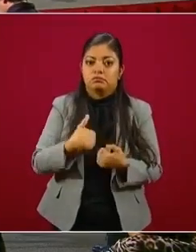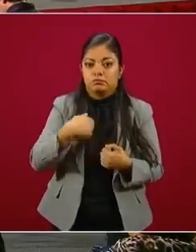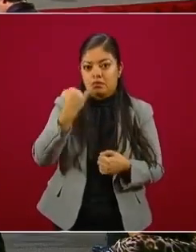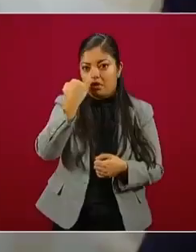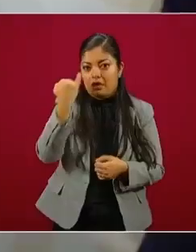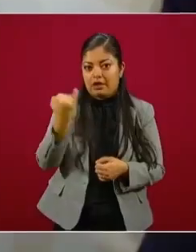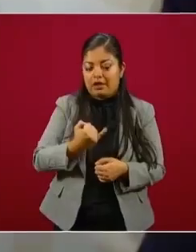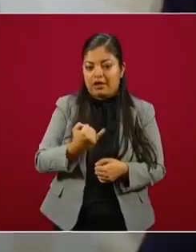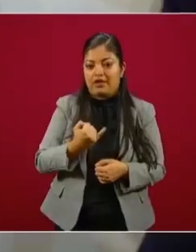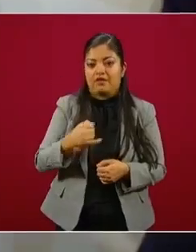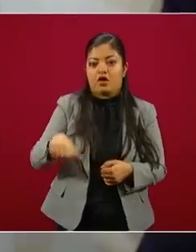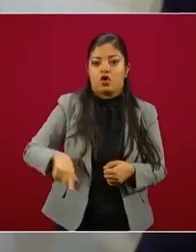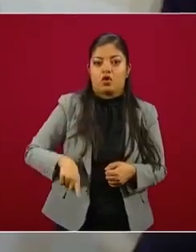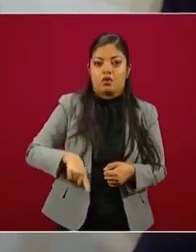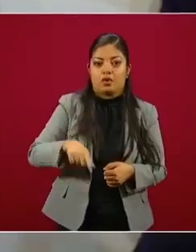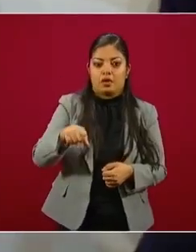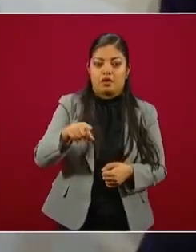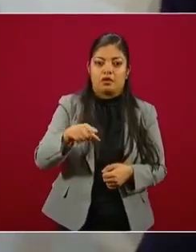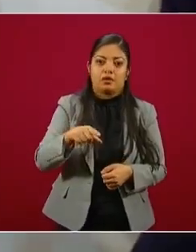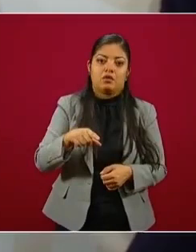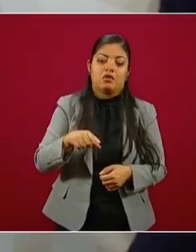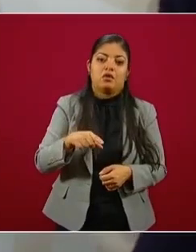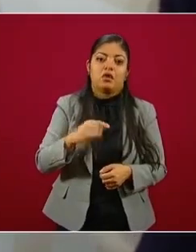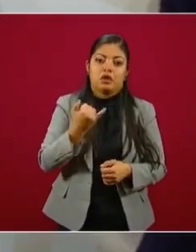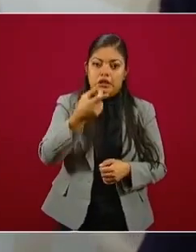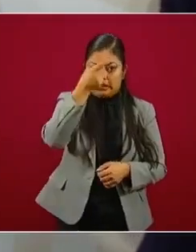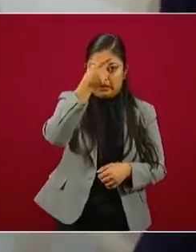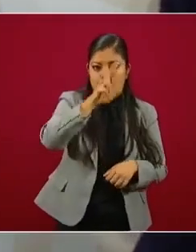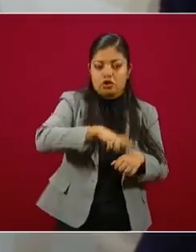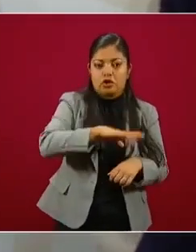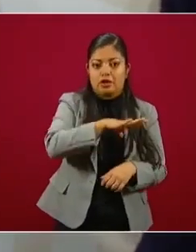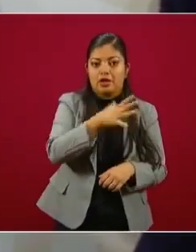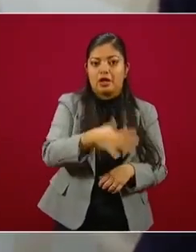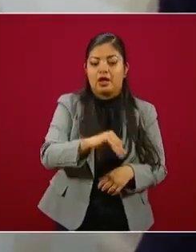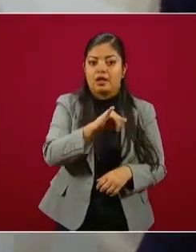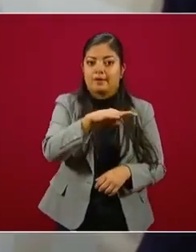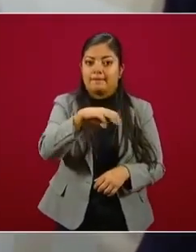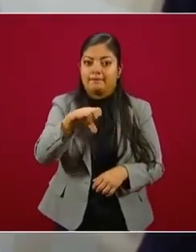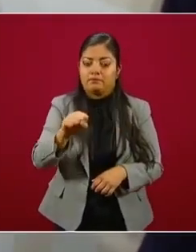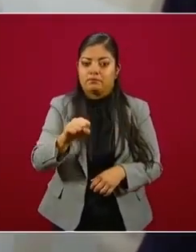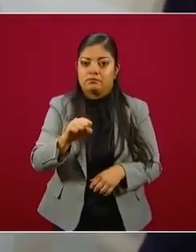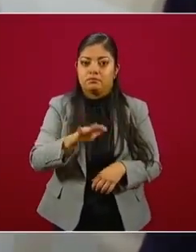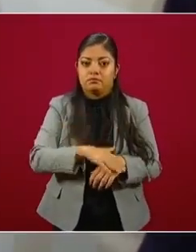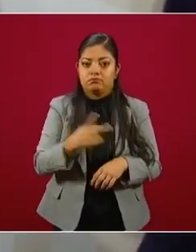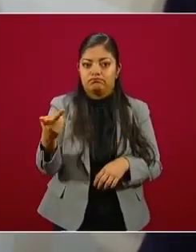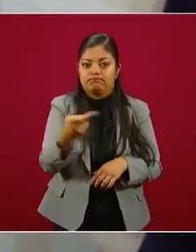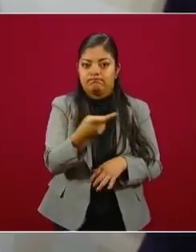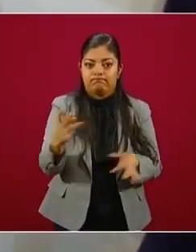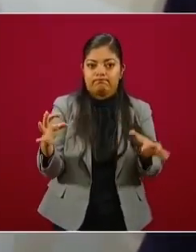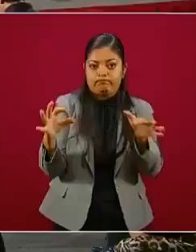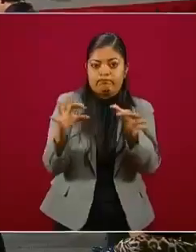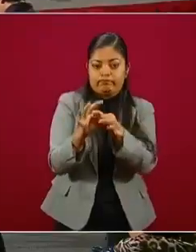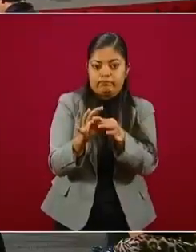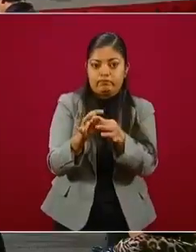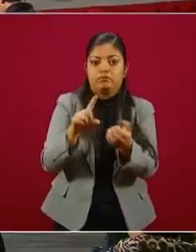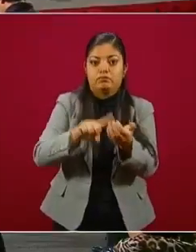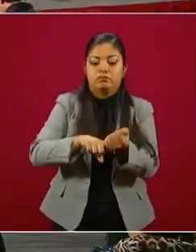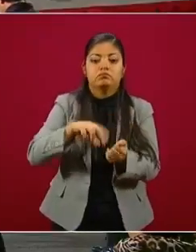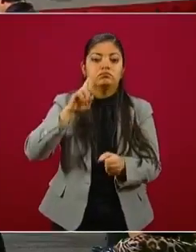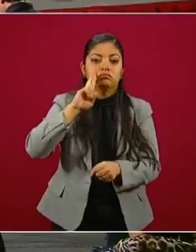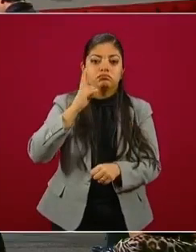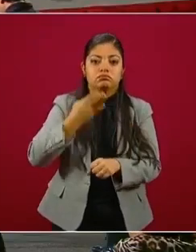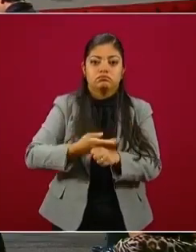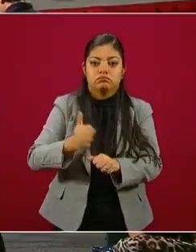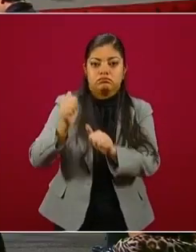jefa de gobierno de la Ciudad de México y nuevamente al director general del Seguro Social, ya que en conjunto conformarán la